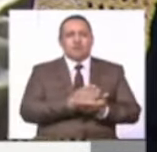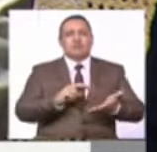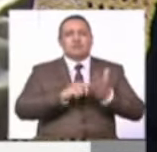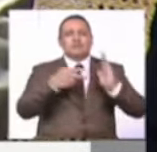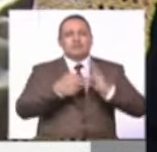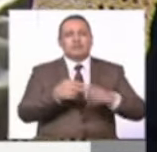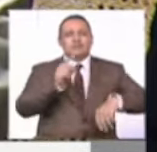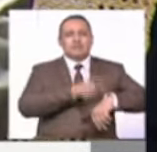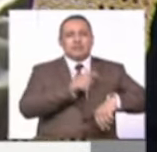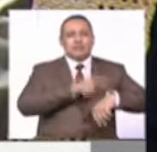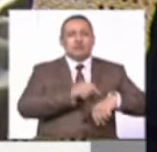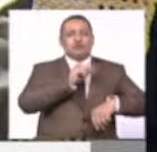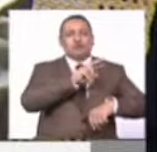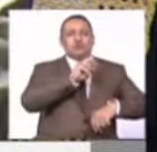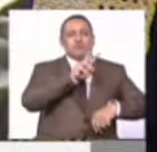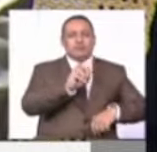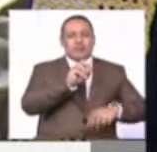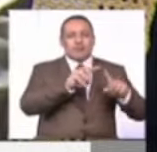del periodo